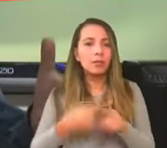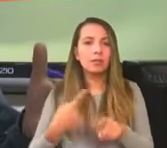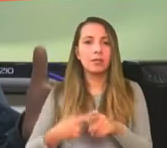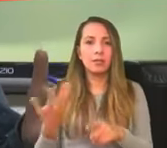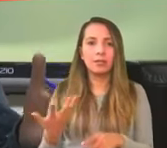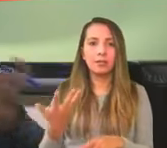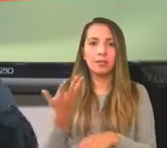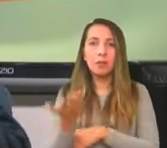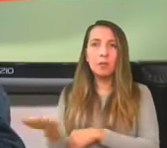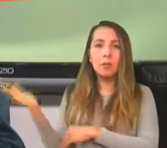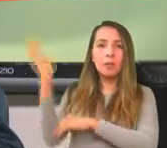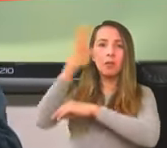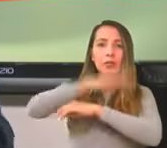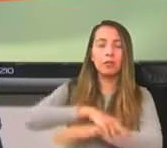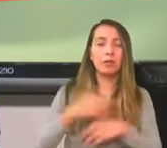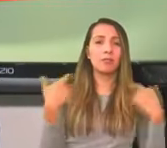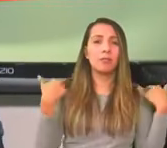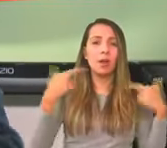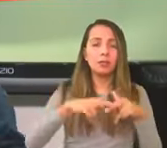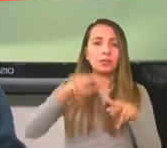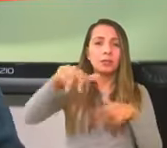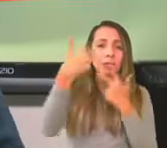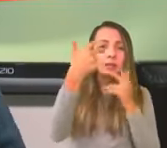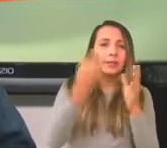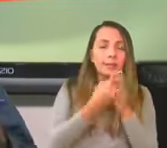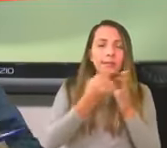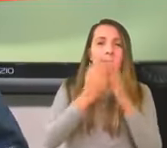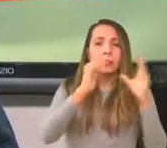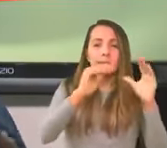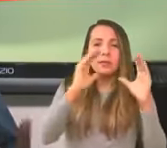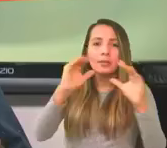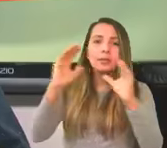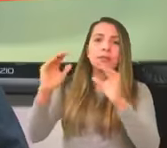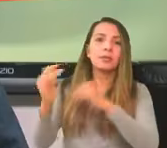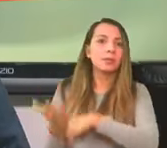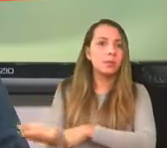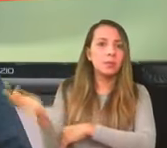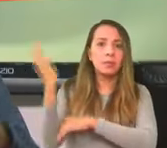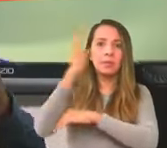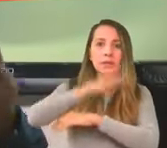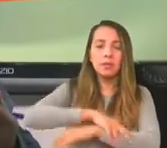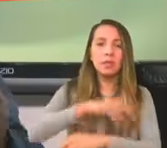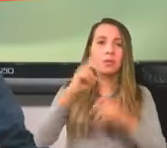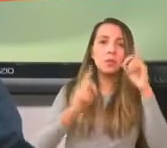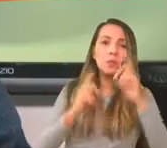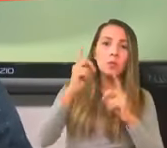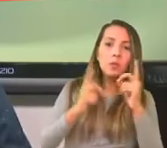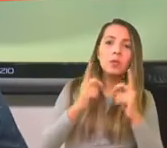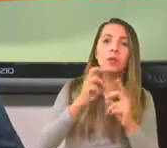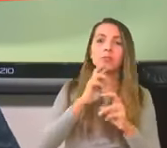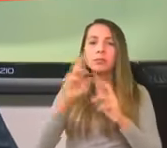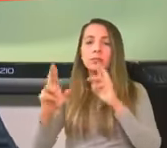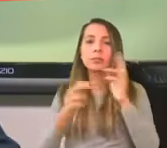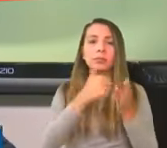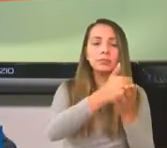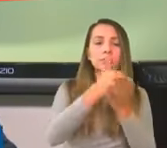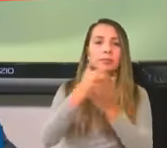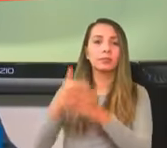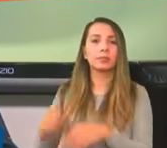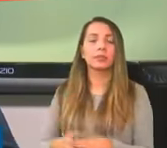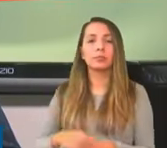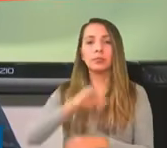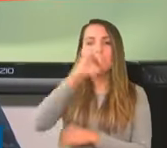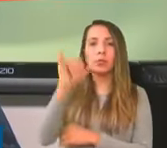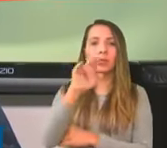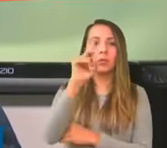están todo el día los maestros dando asesoría o respaldando las dudas o contestando dudas. Dice Judith, ya